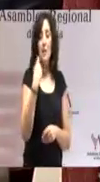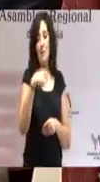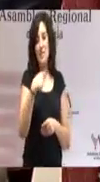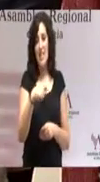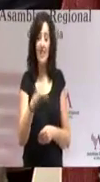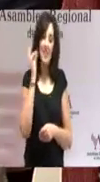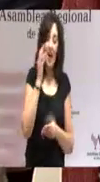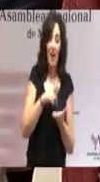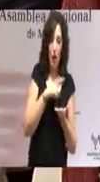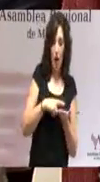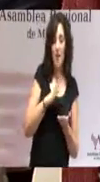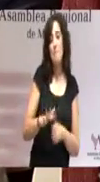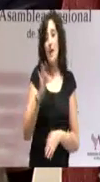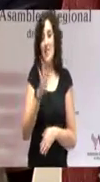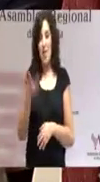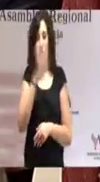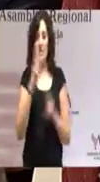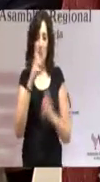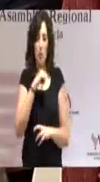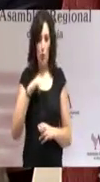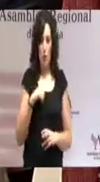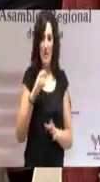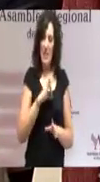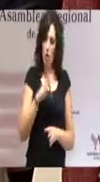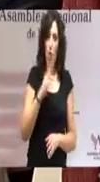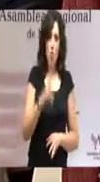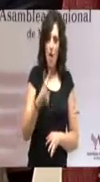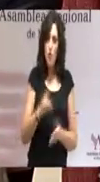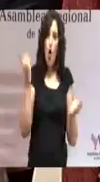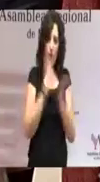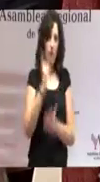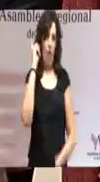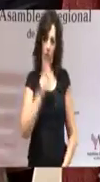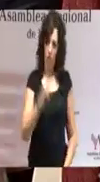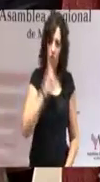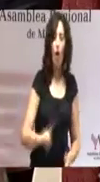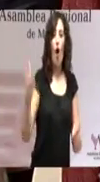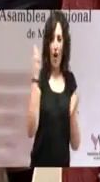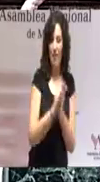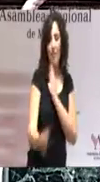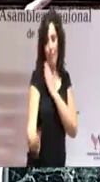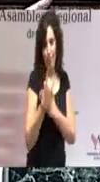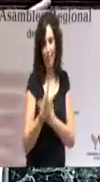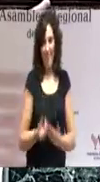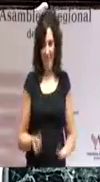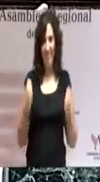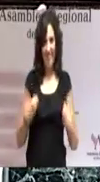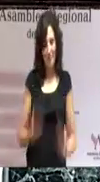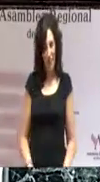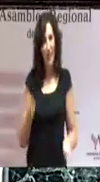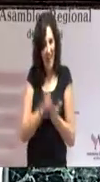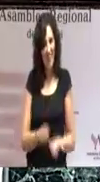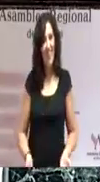presidenta regional. Señor Urralburu, vuelve usted a mentir. Igual que nos dice y afirma que